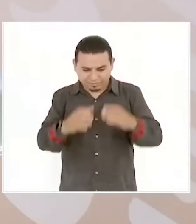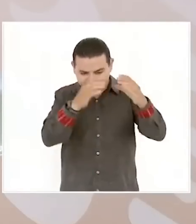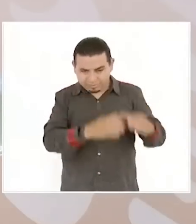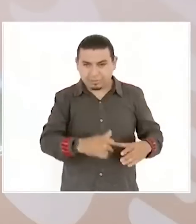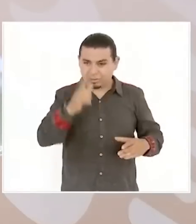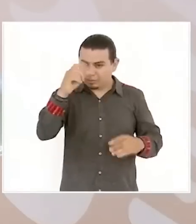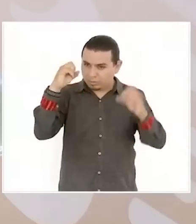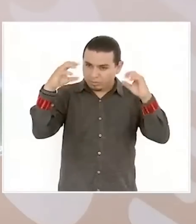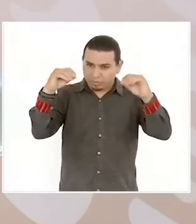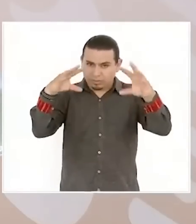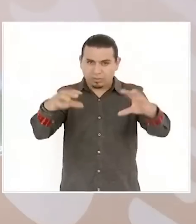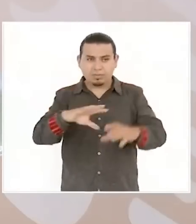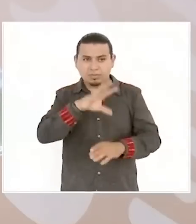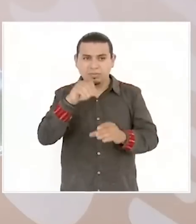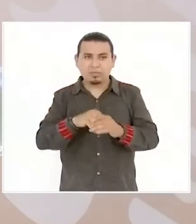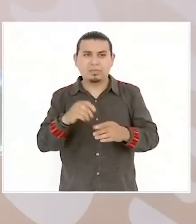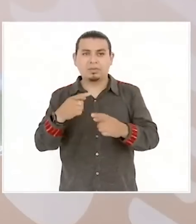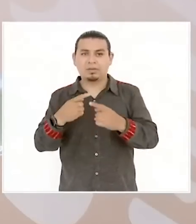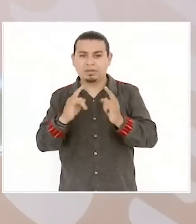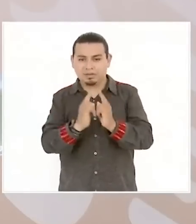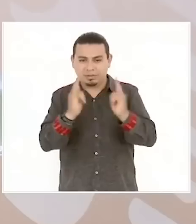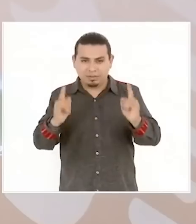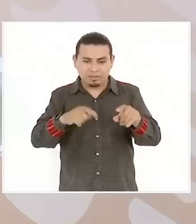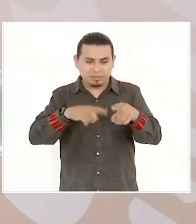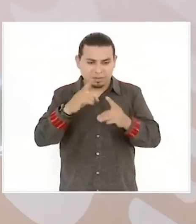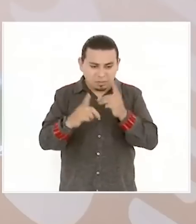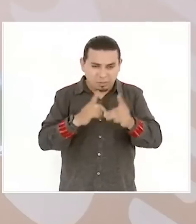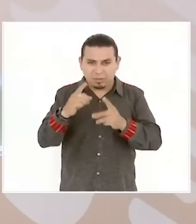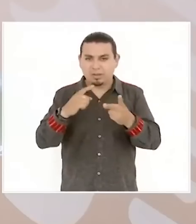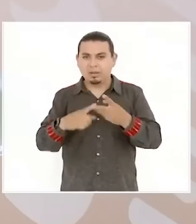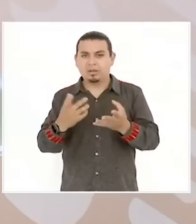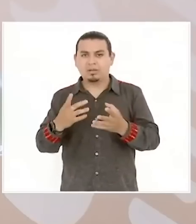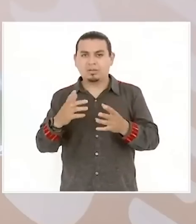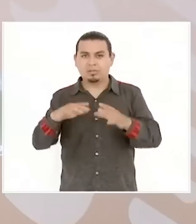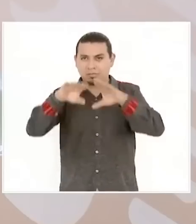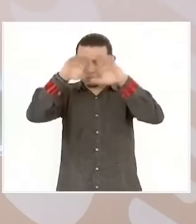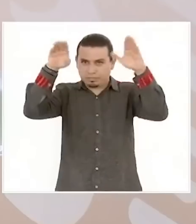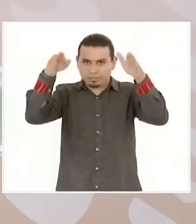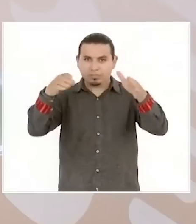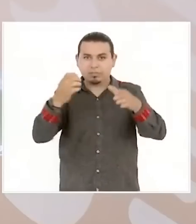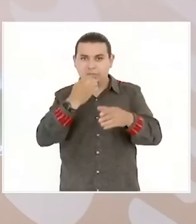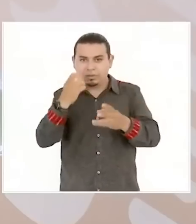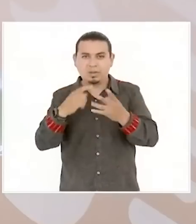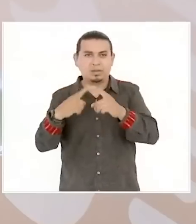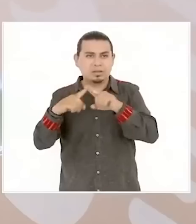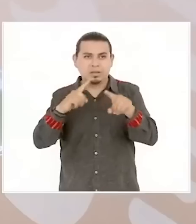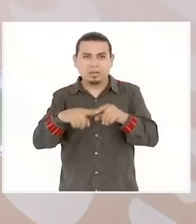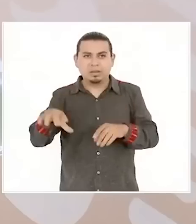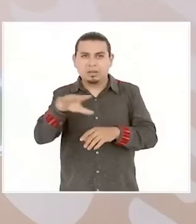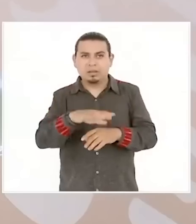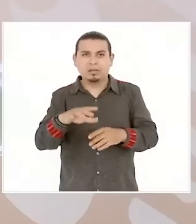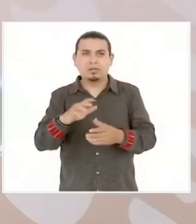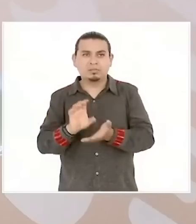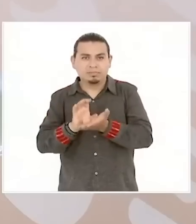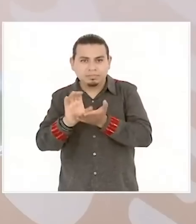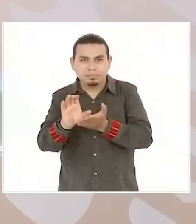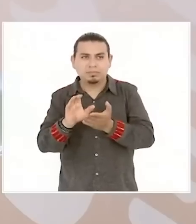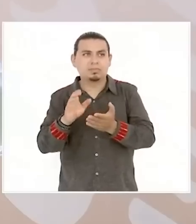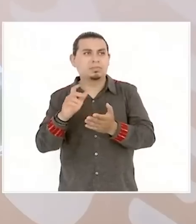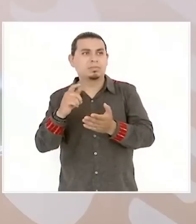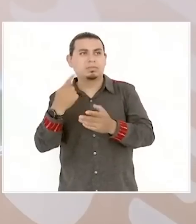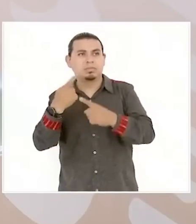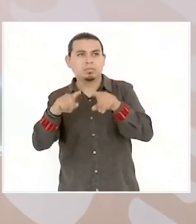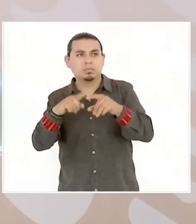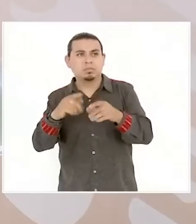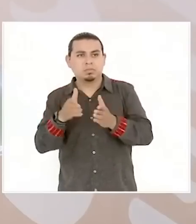alumbrado público, construido canchas y domos deportivos, aulas escolares, clínicas, ambulancias, tractores, lanchas